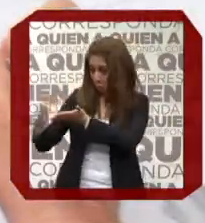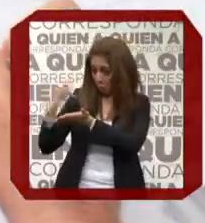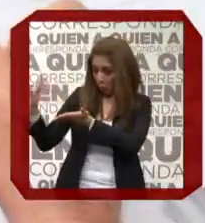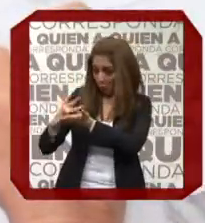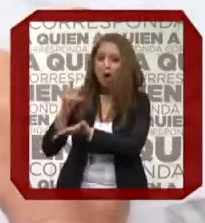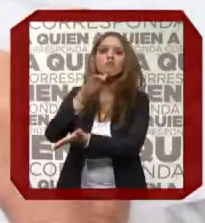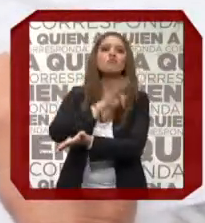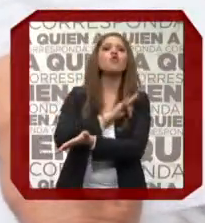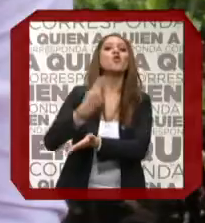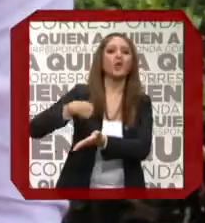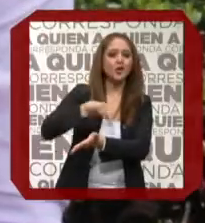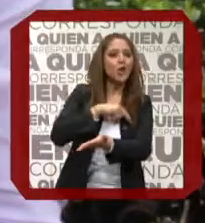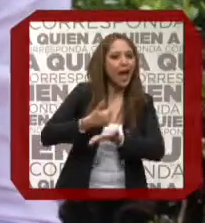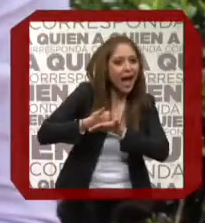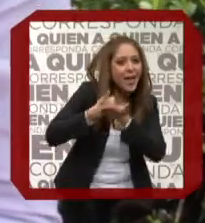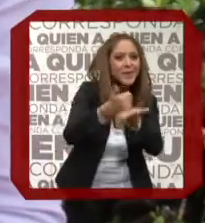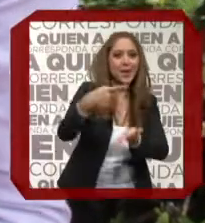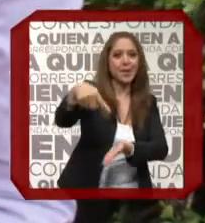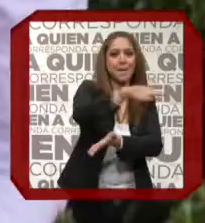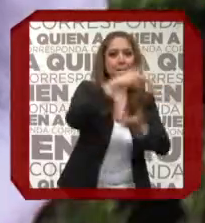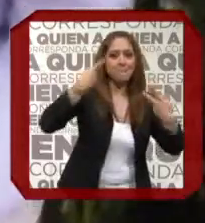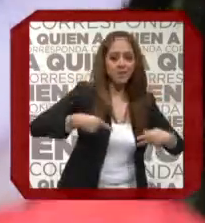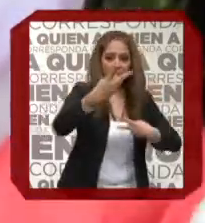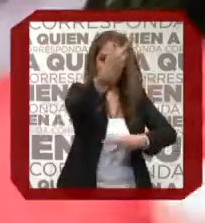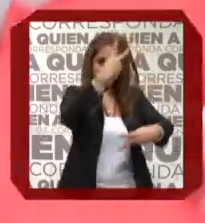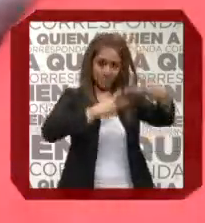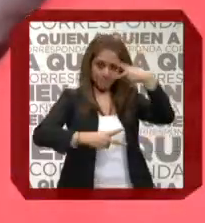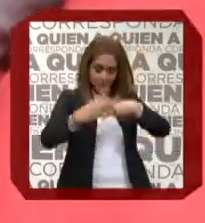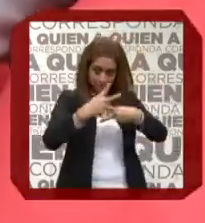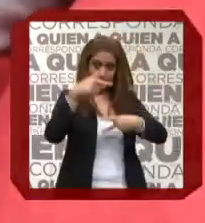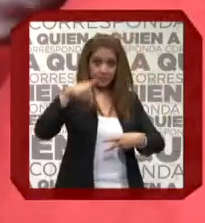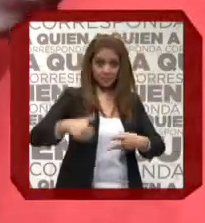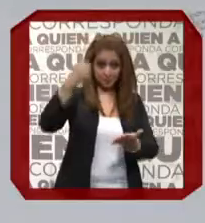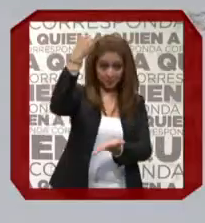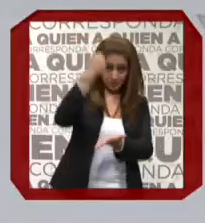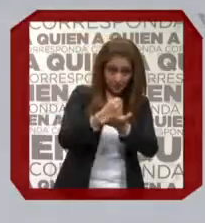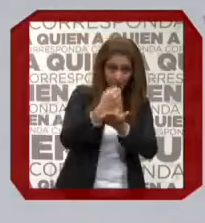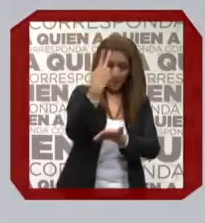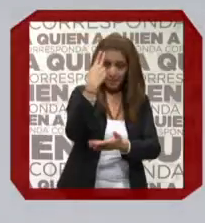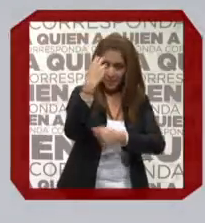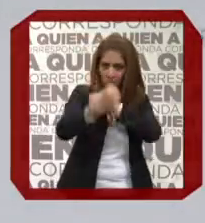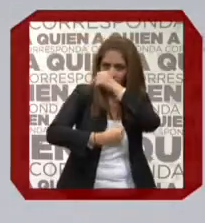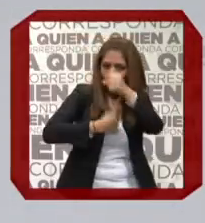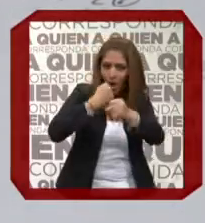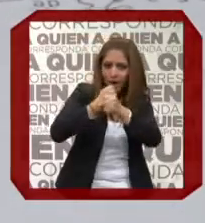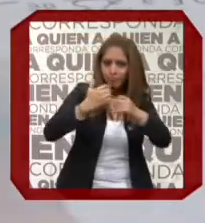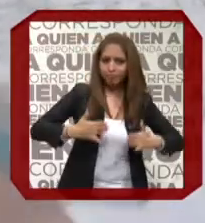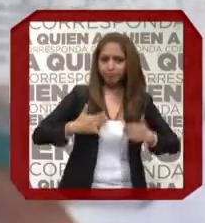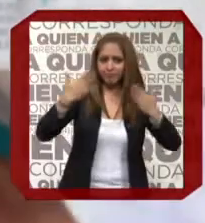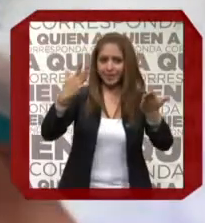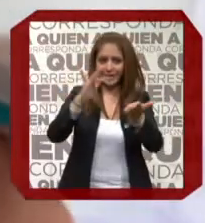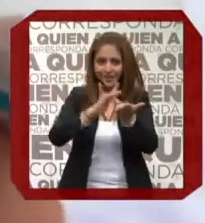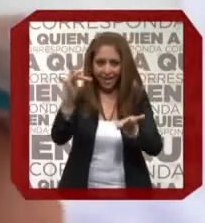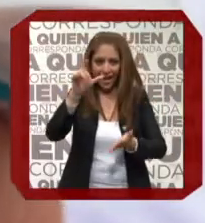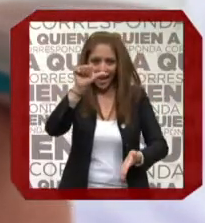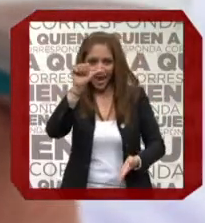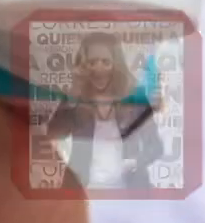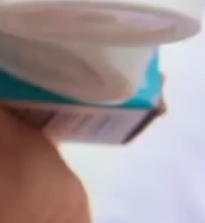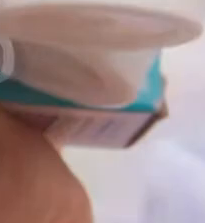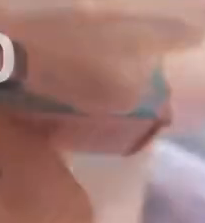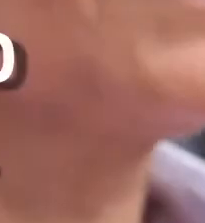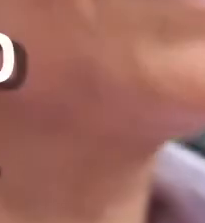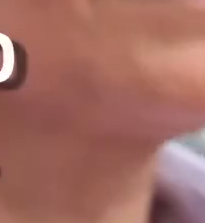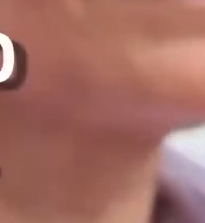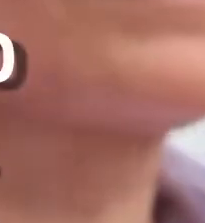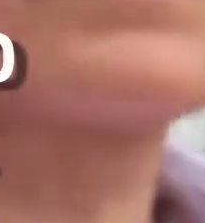fortuna de ayudar a quien deposita su confianza en nosotros a quien corresponda 25 años correspondiendo a su confianza adrián castró a quien